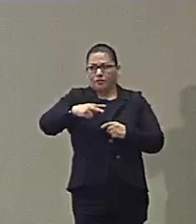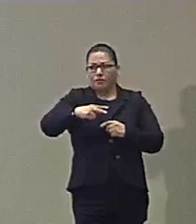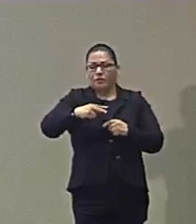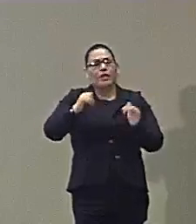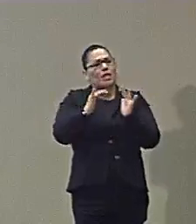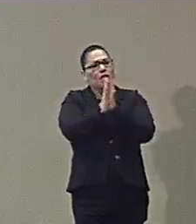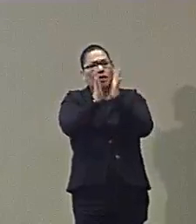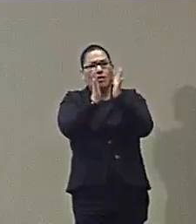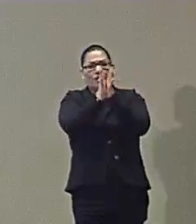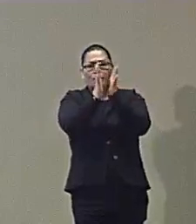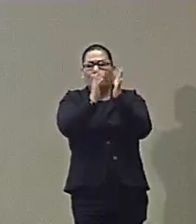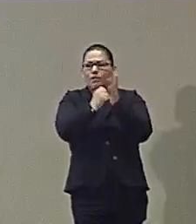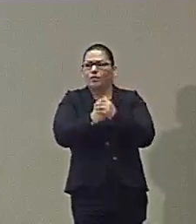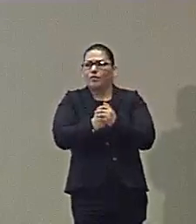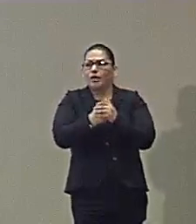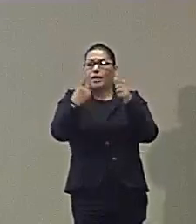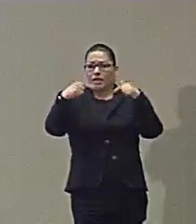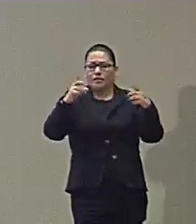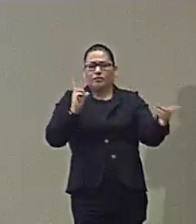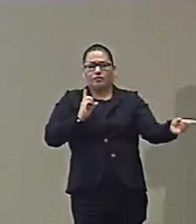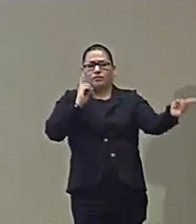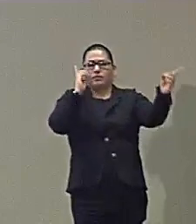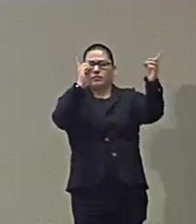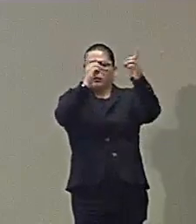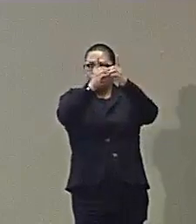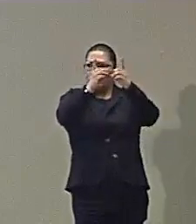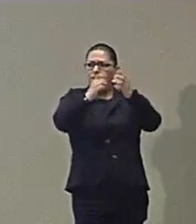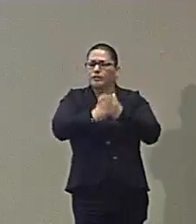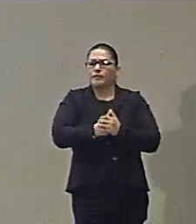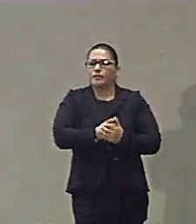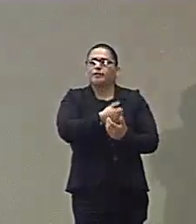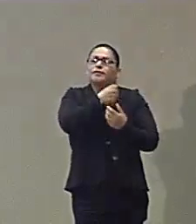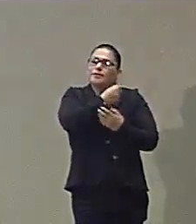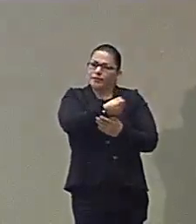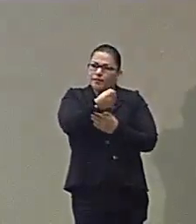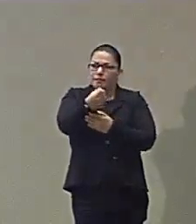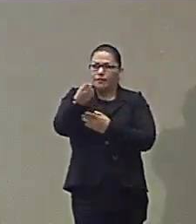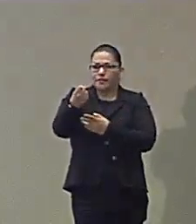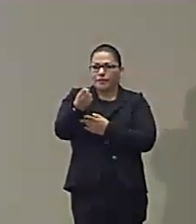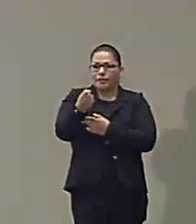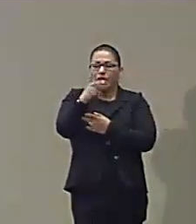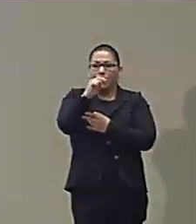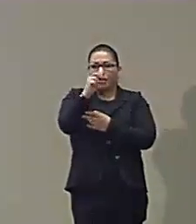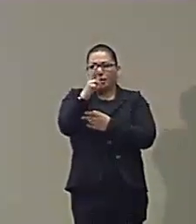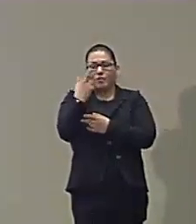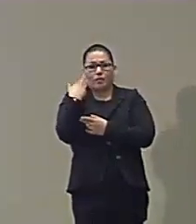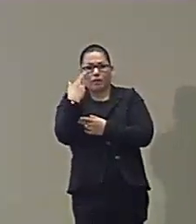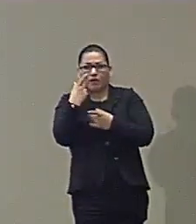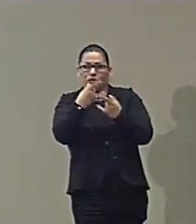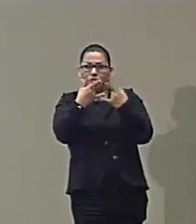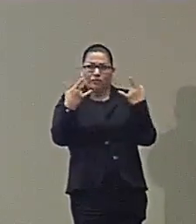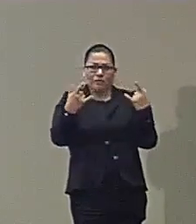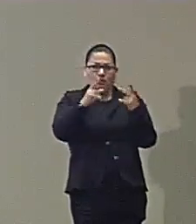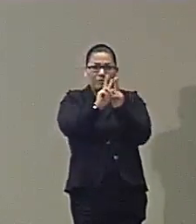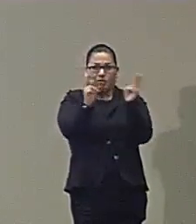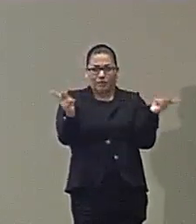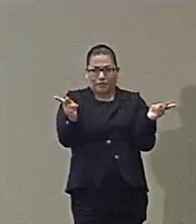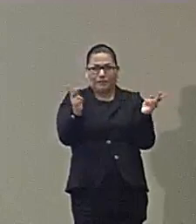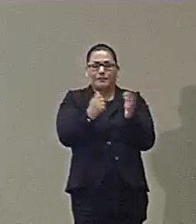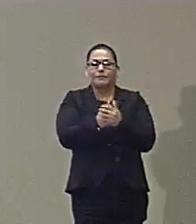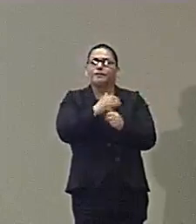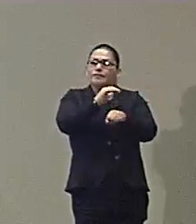participantes en este encuentro saludo también a los medios de comunicación amigos y